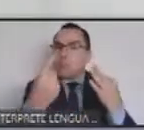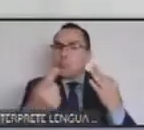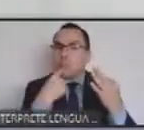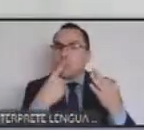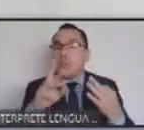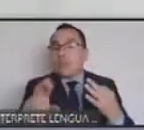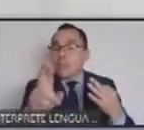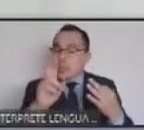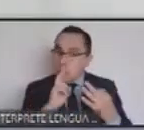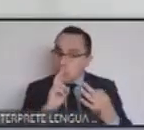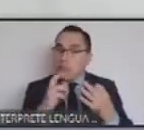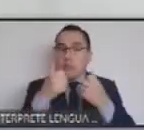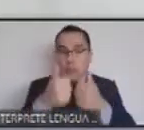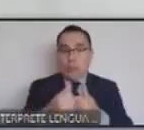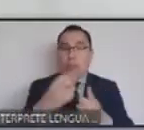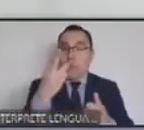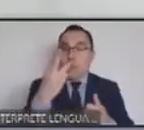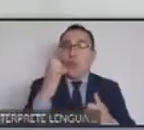plataforma webinar.